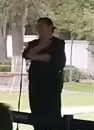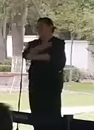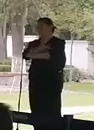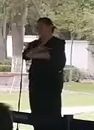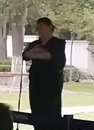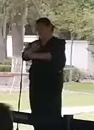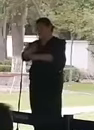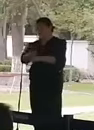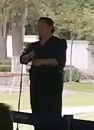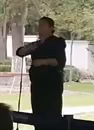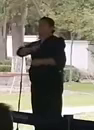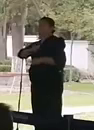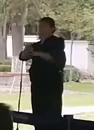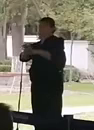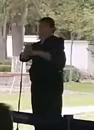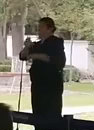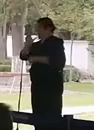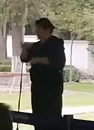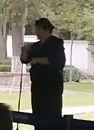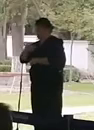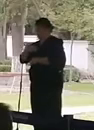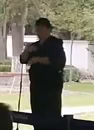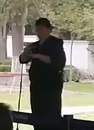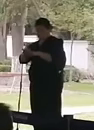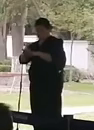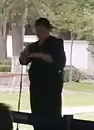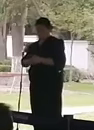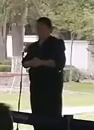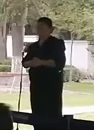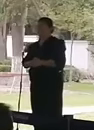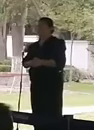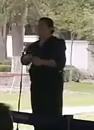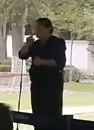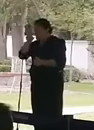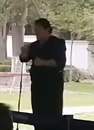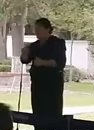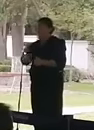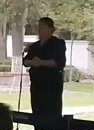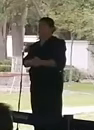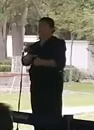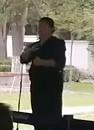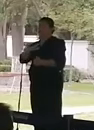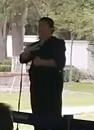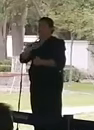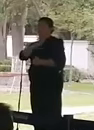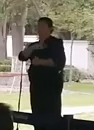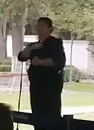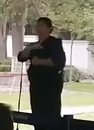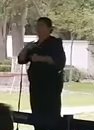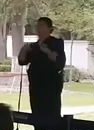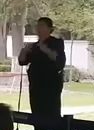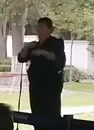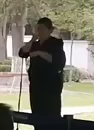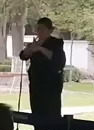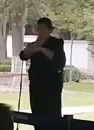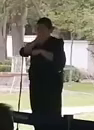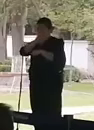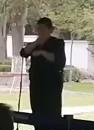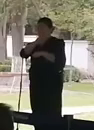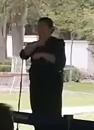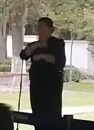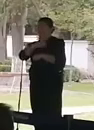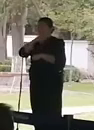nuestro trabajo, de lo que estamos haciendo, y es así como hoy también vienen hijos de personas de Estados Unidos